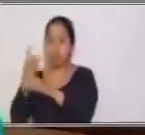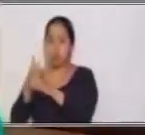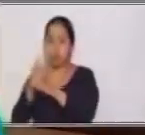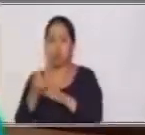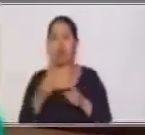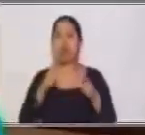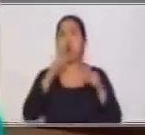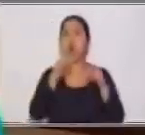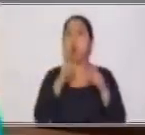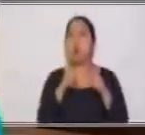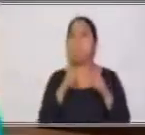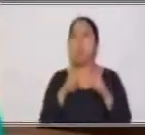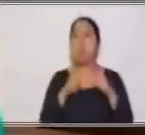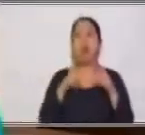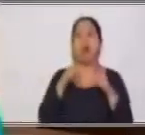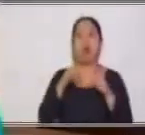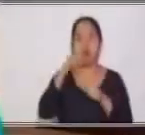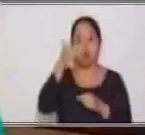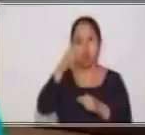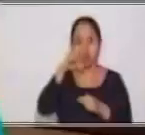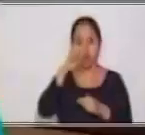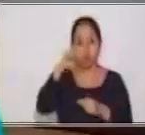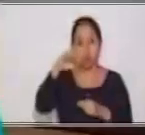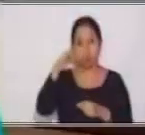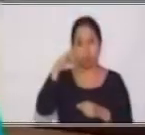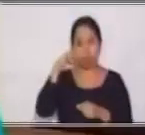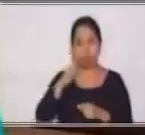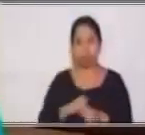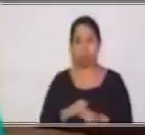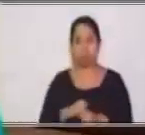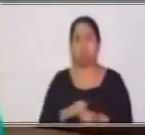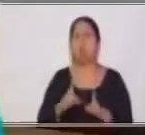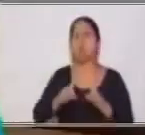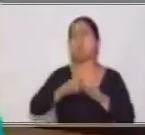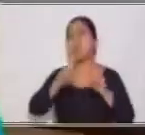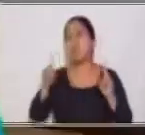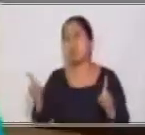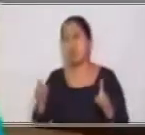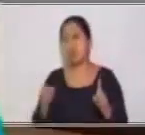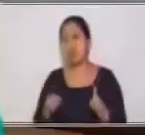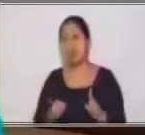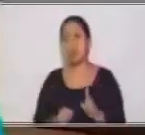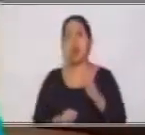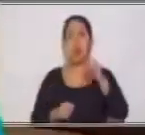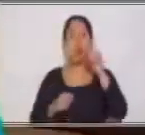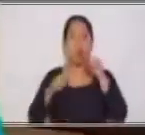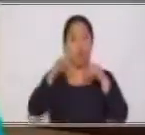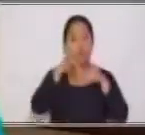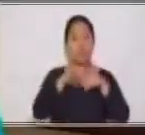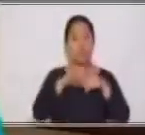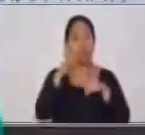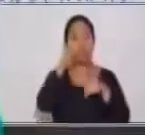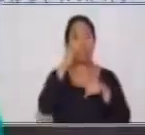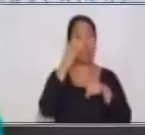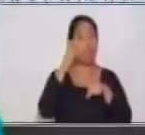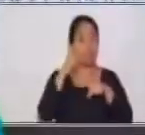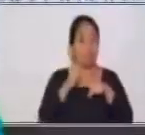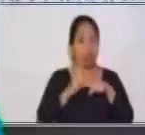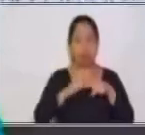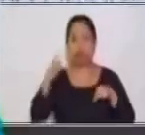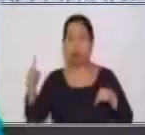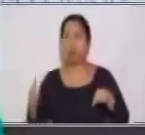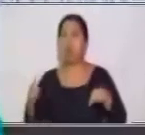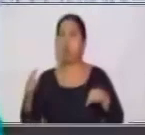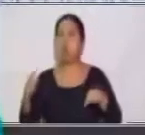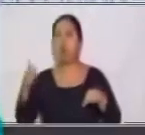bien, ¿cómo puedes distinguir tú una sigla de un acrónimo? Algo muy importante es que los